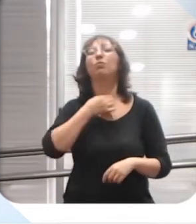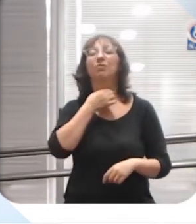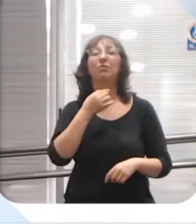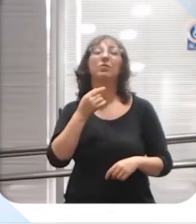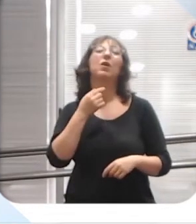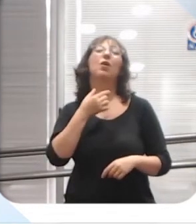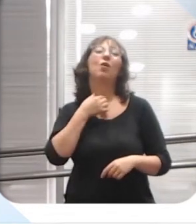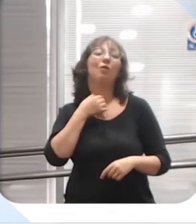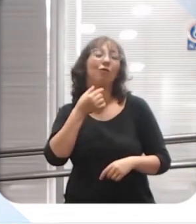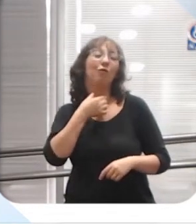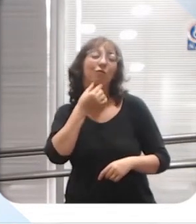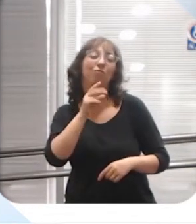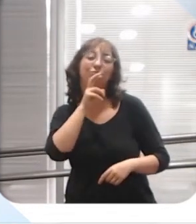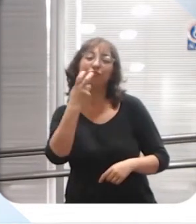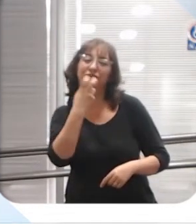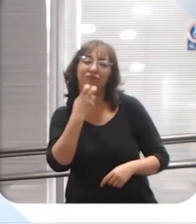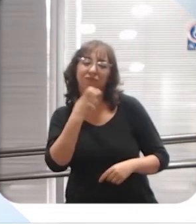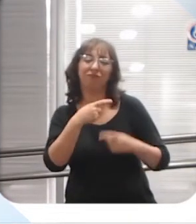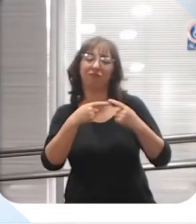y terapia ocupacional.